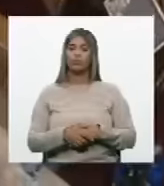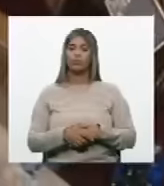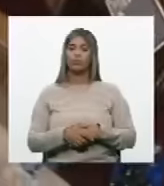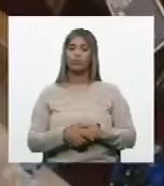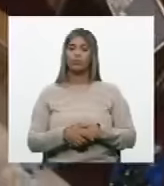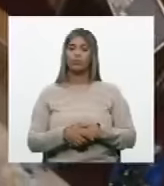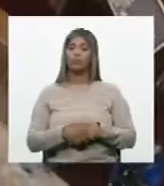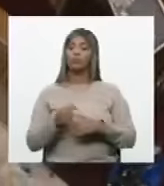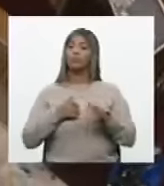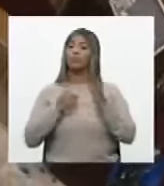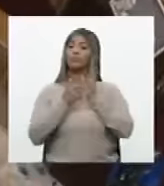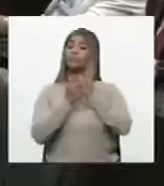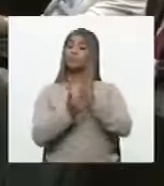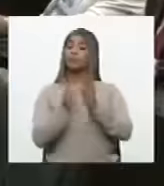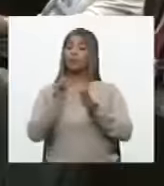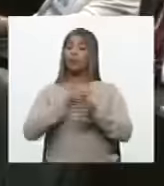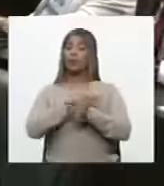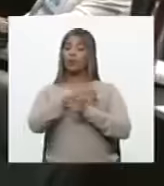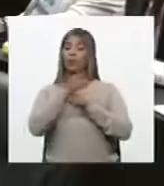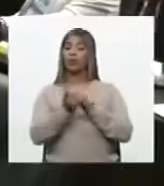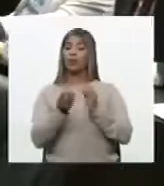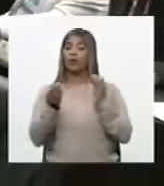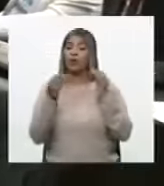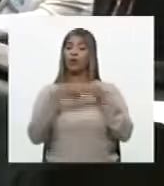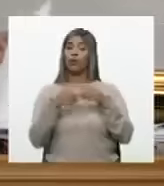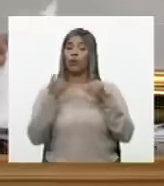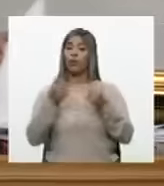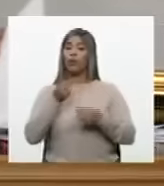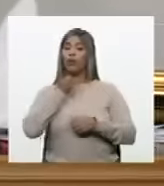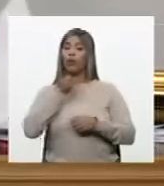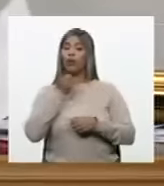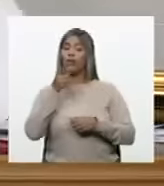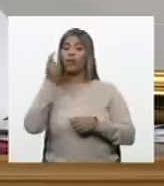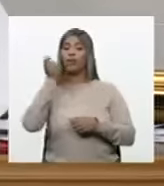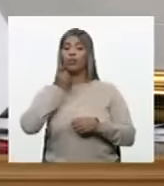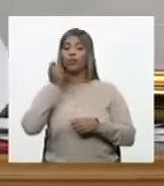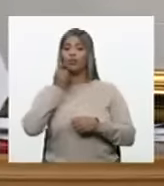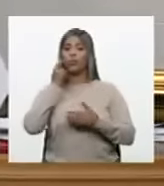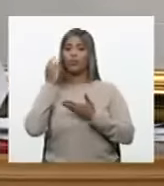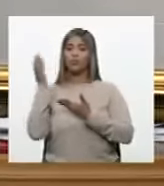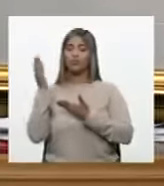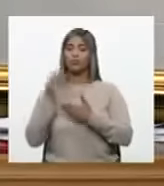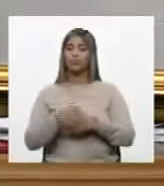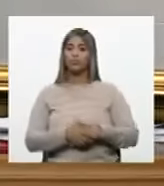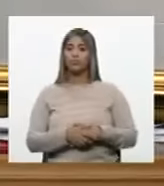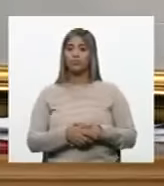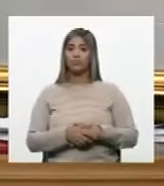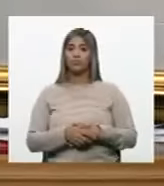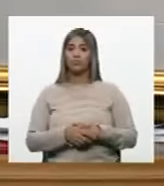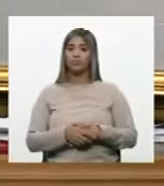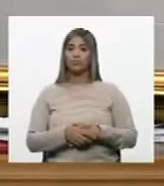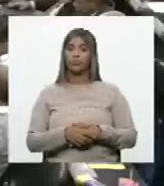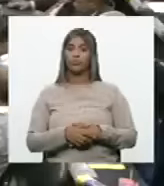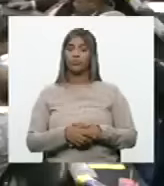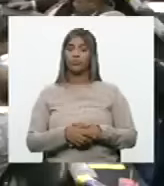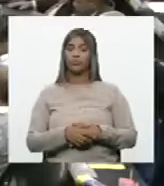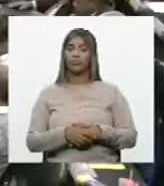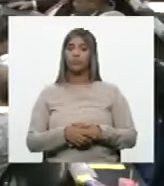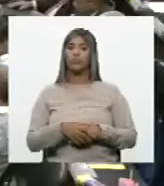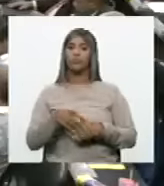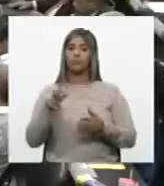Para presentar este proyecto de acuerdo, vamos a dejar en el derecho de palabra al diputado John Der Silva. Solicite a la tribuna de oradores, se le